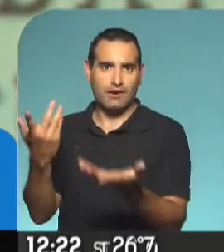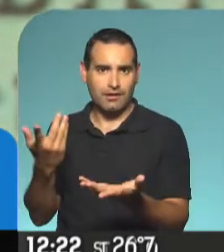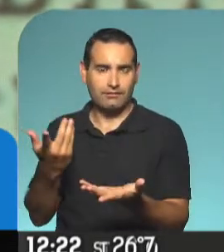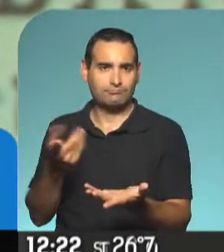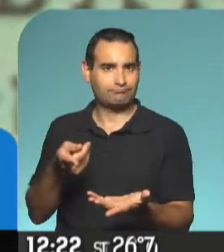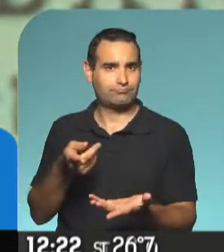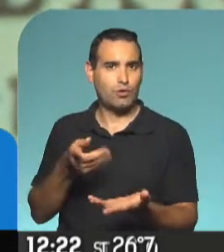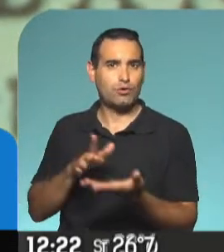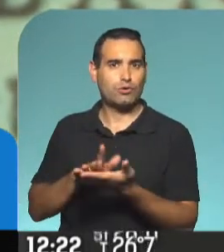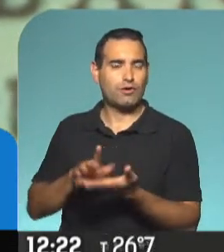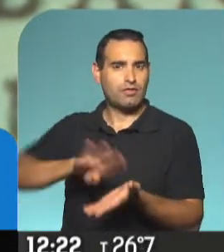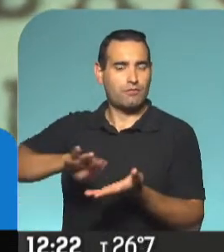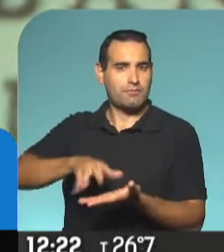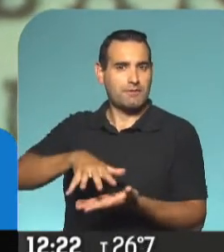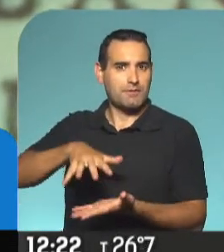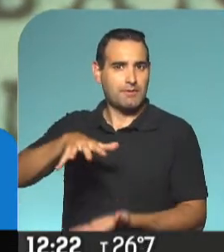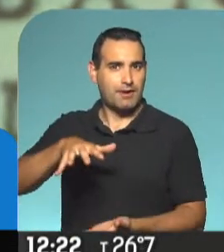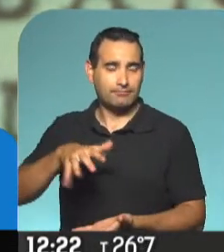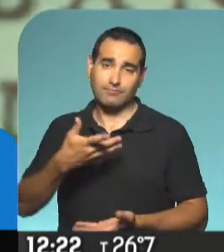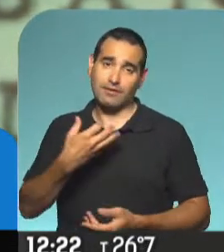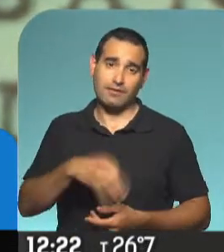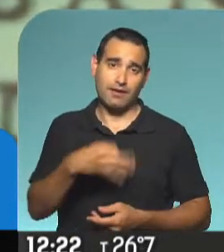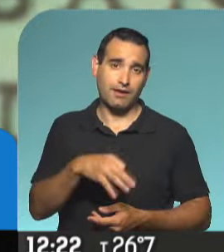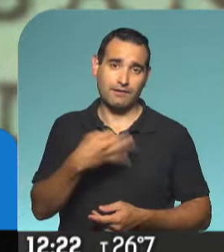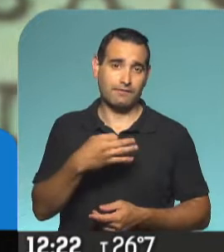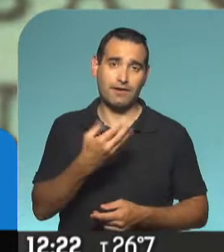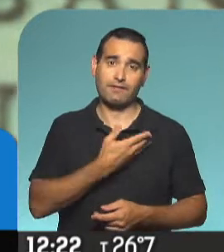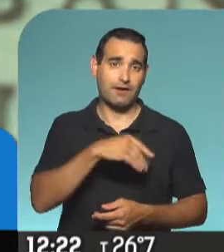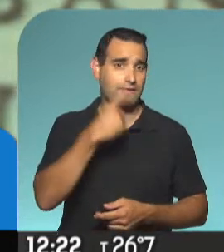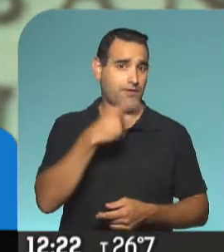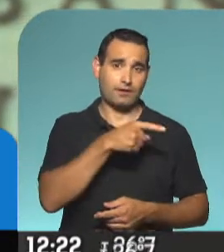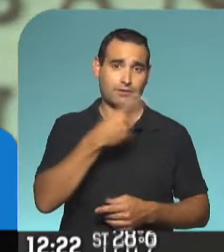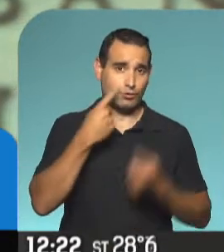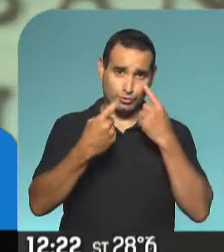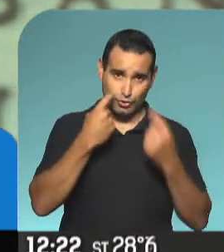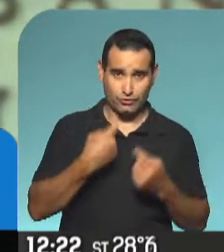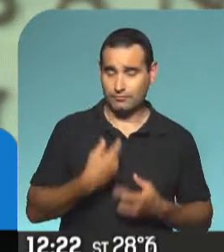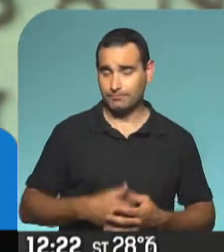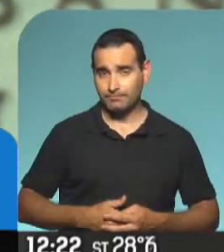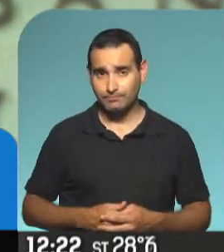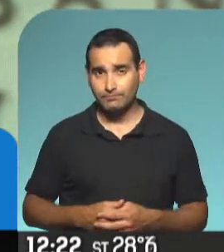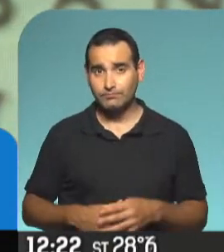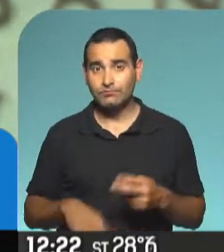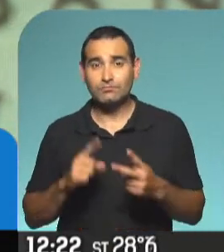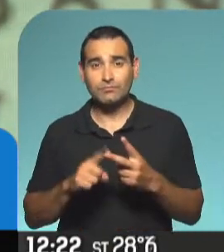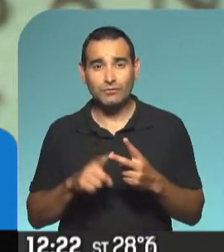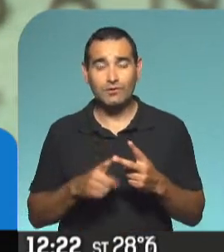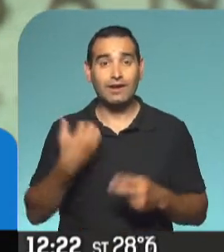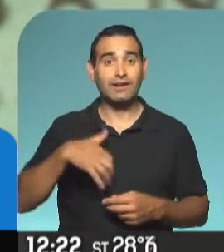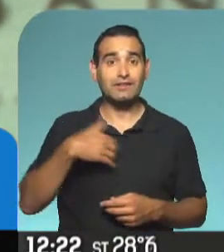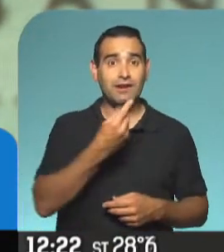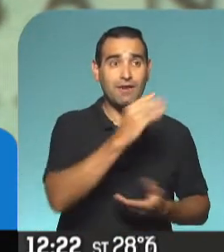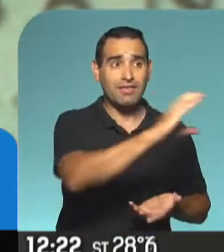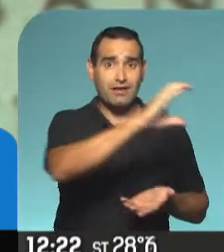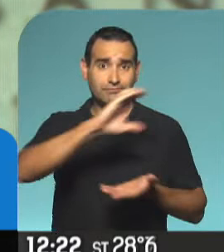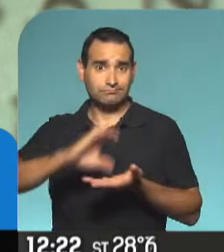que expresamente le están obligados las autoridades del fondo. Por otra parte, que eso que recibió Argentina fue todo